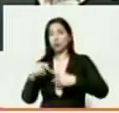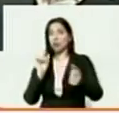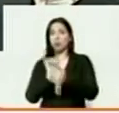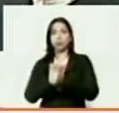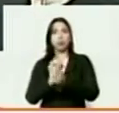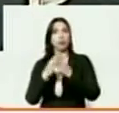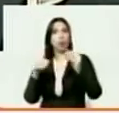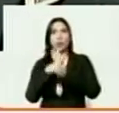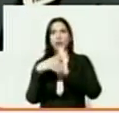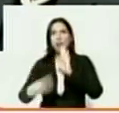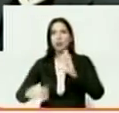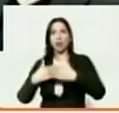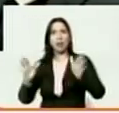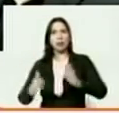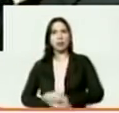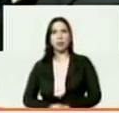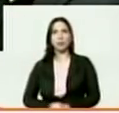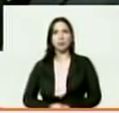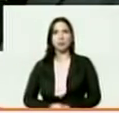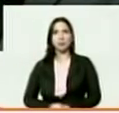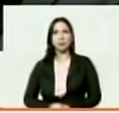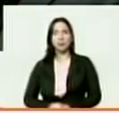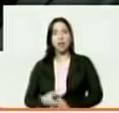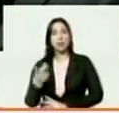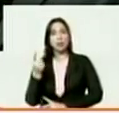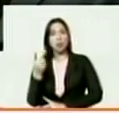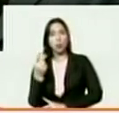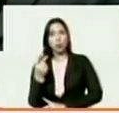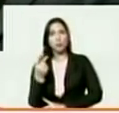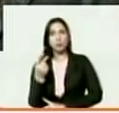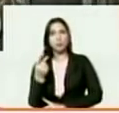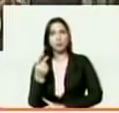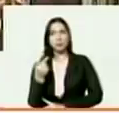sus derechos garantizados. En segundo lugar,